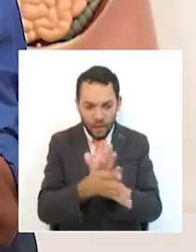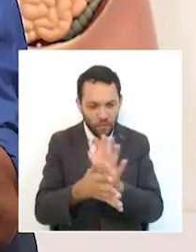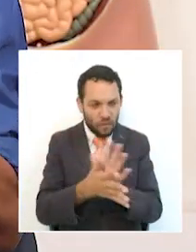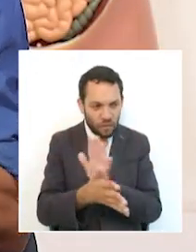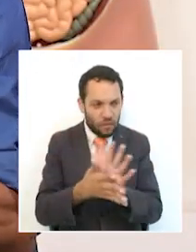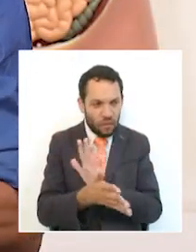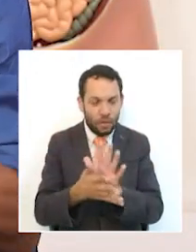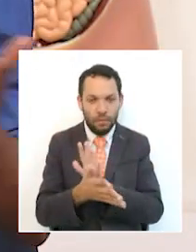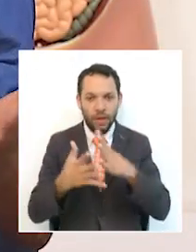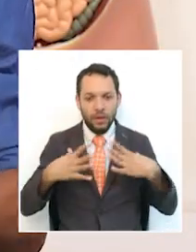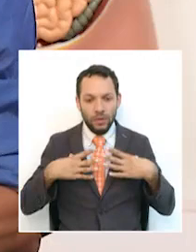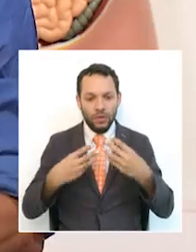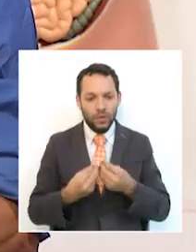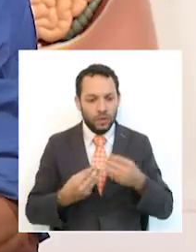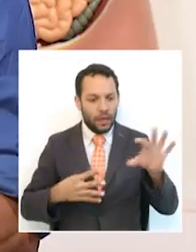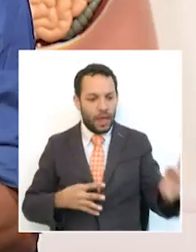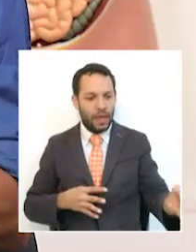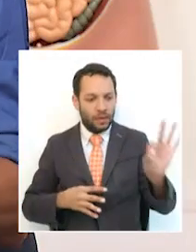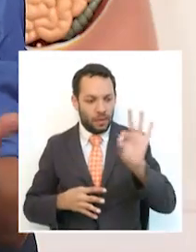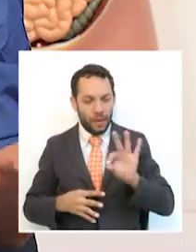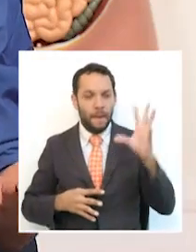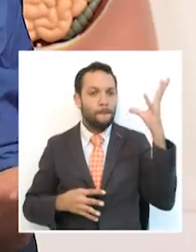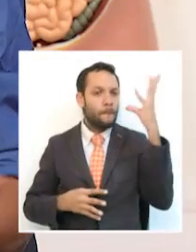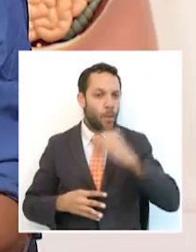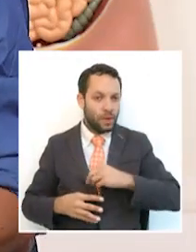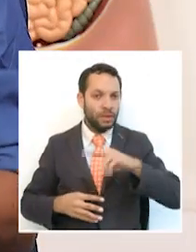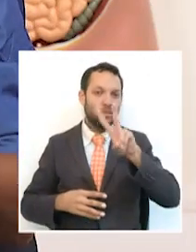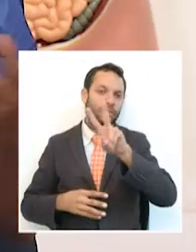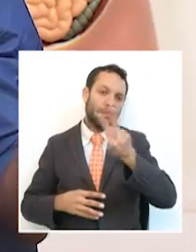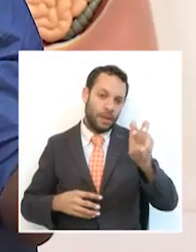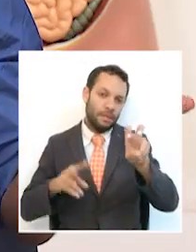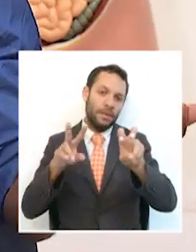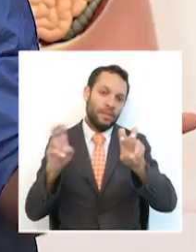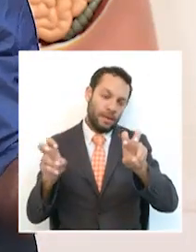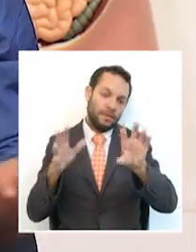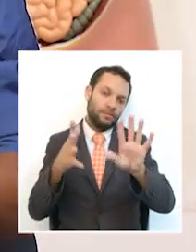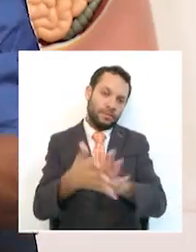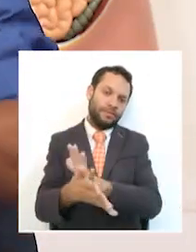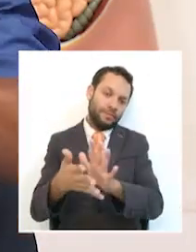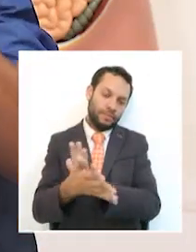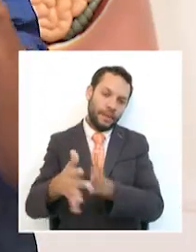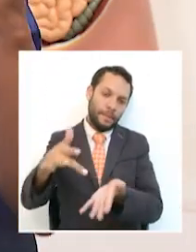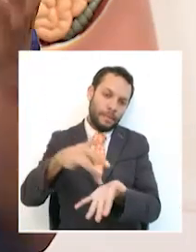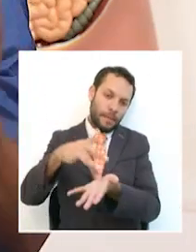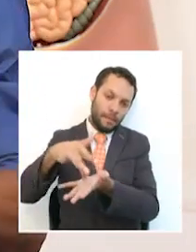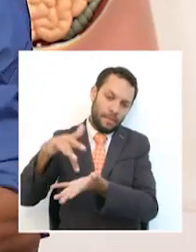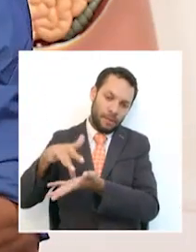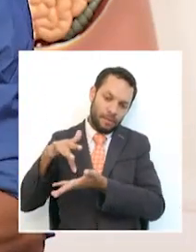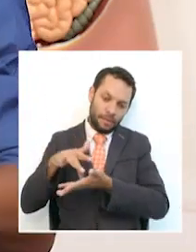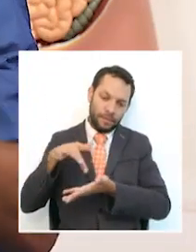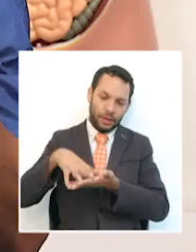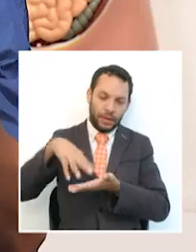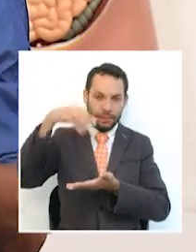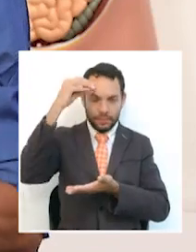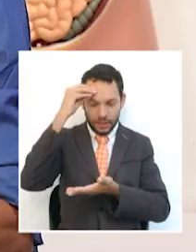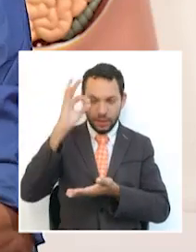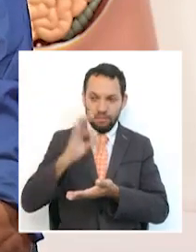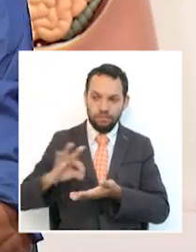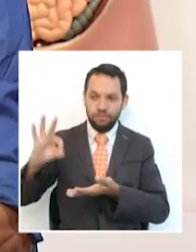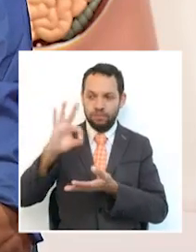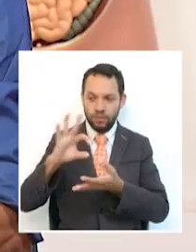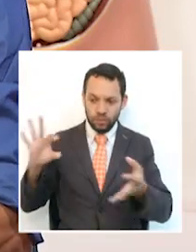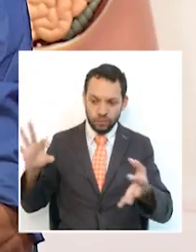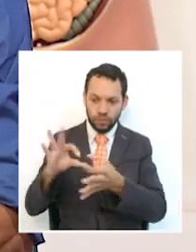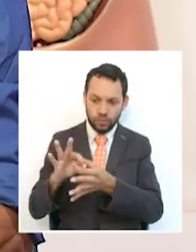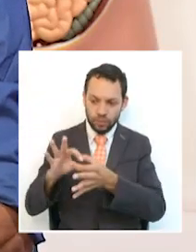escoge género ni religión es algo muy lento santiago que es para todo tipo de personas que han ido de todas las religiones y esto es generalizado es integrativo